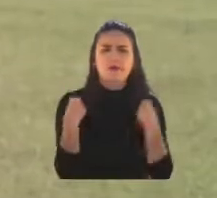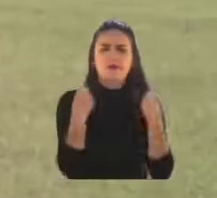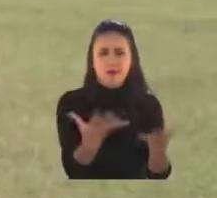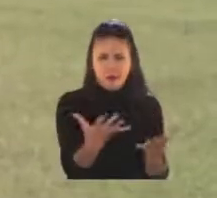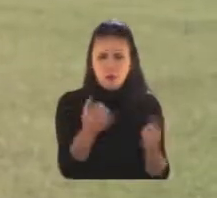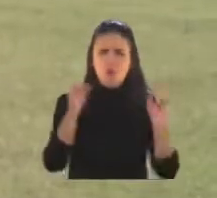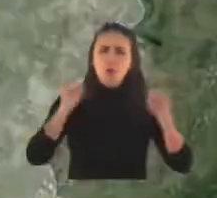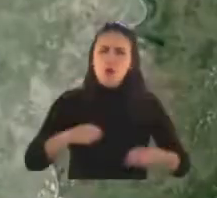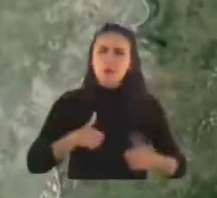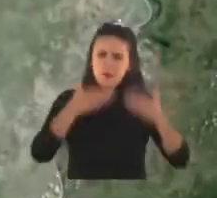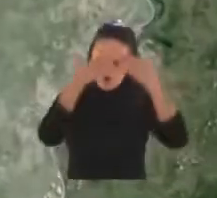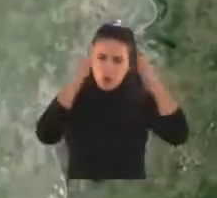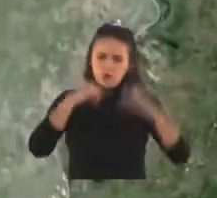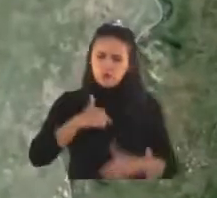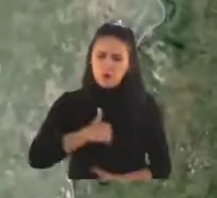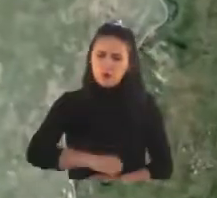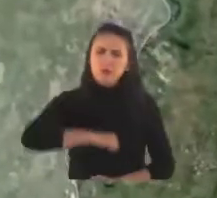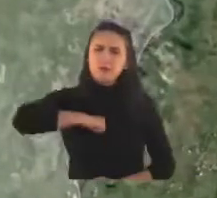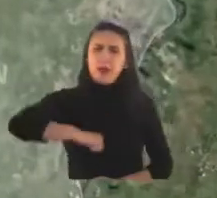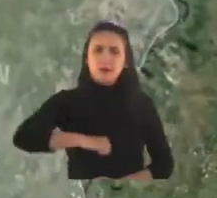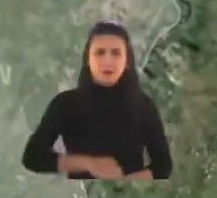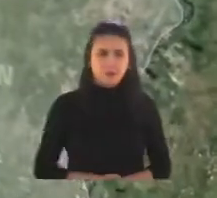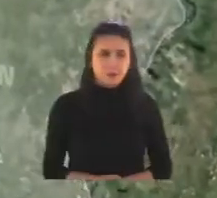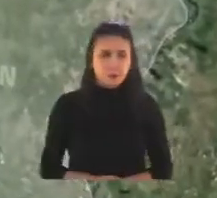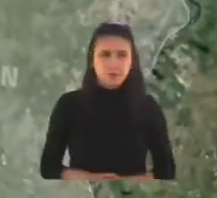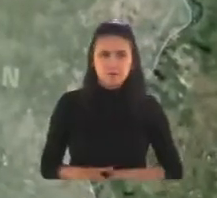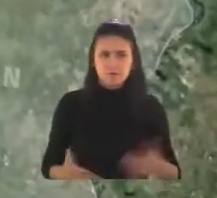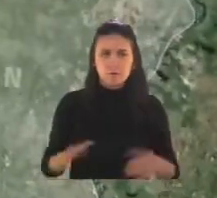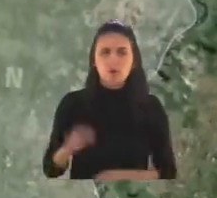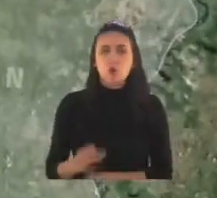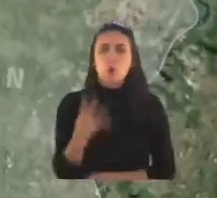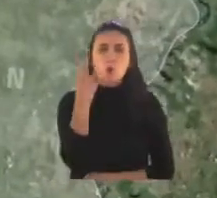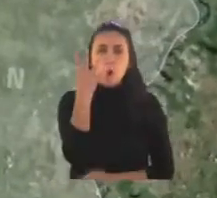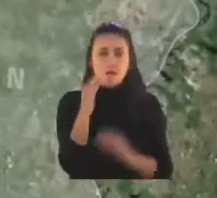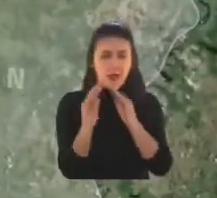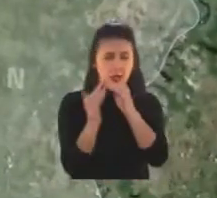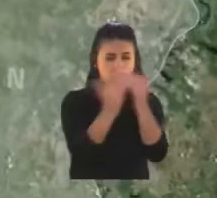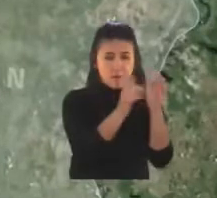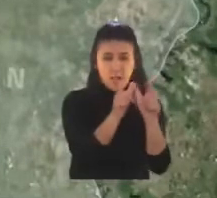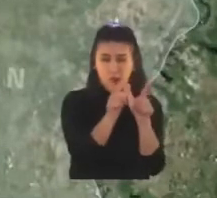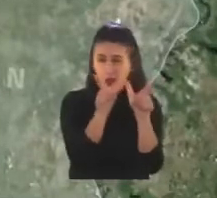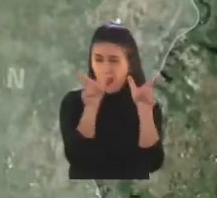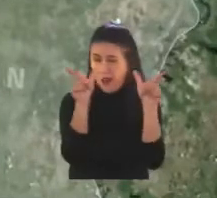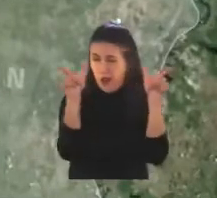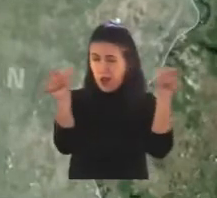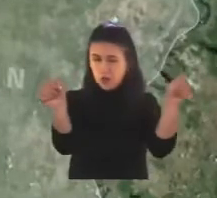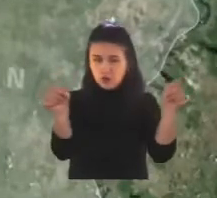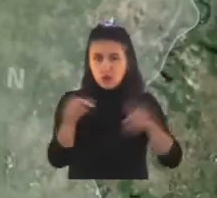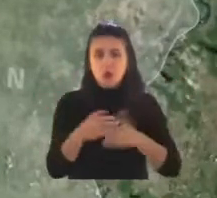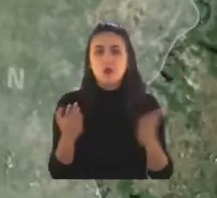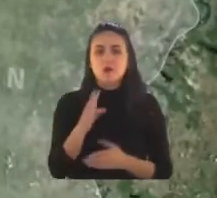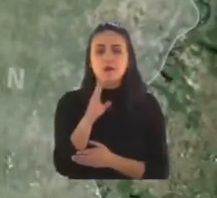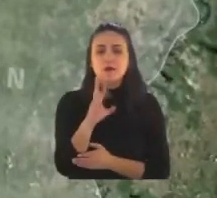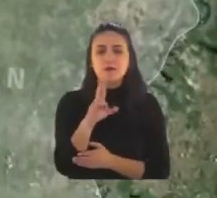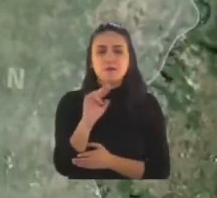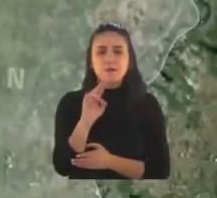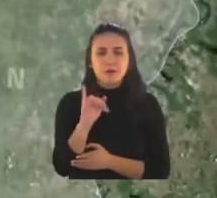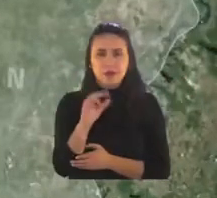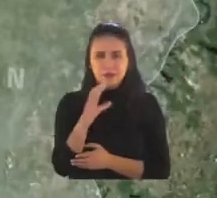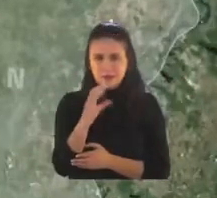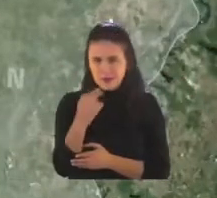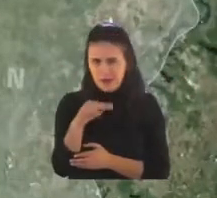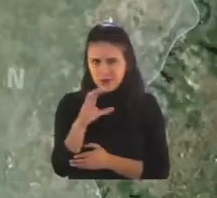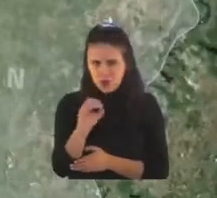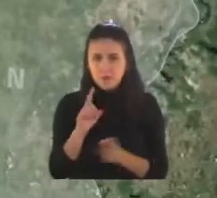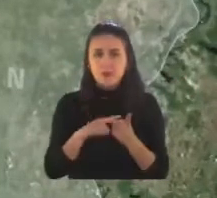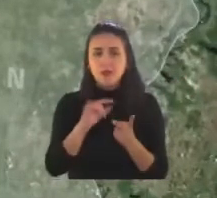ejercer la democracia este recorrido se hizo a cuatro veredas más alejadas de los municipios del diseño y yarumal lugares